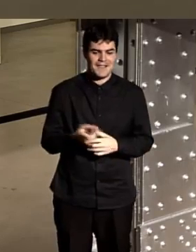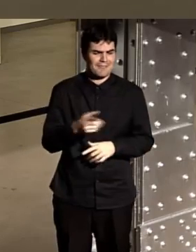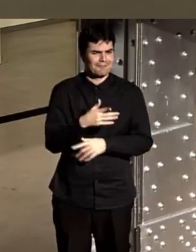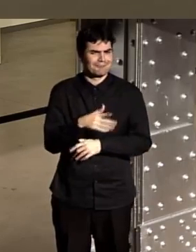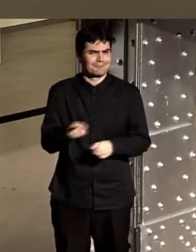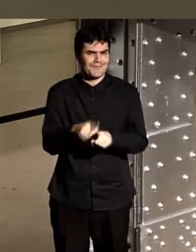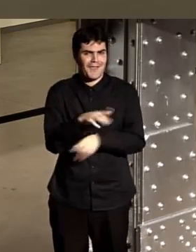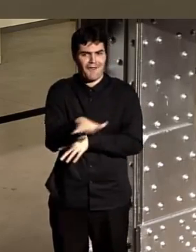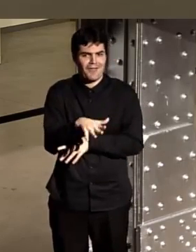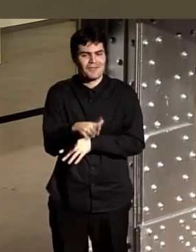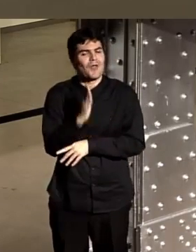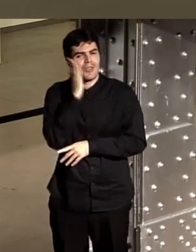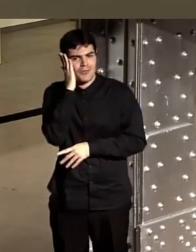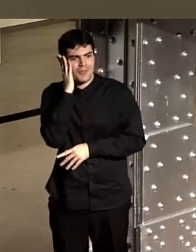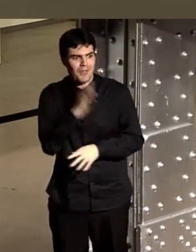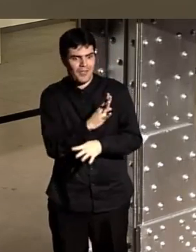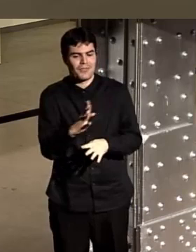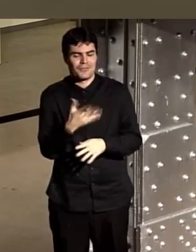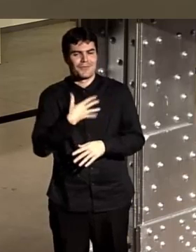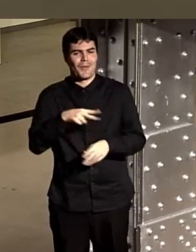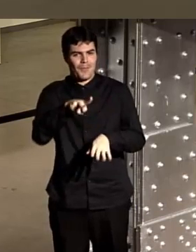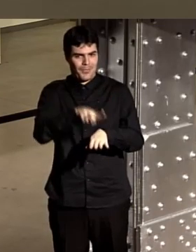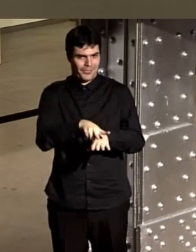puedo dormir encima. No tengo problema de